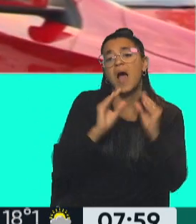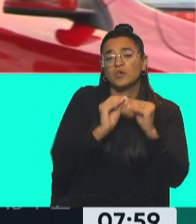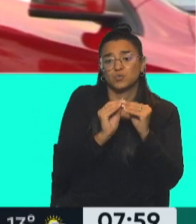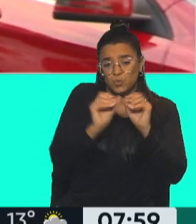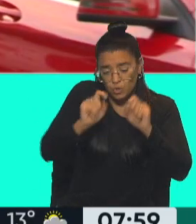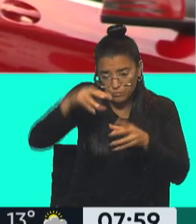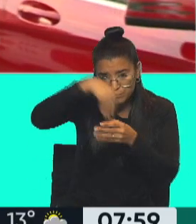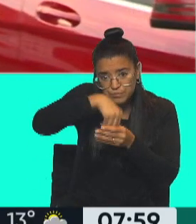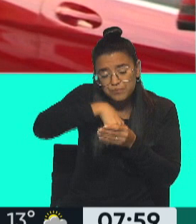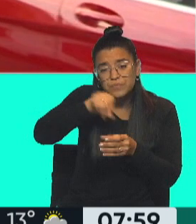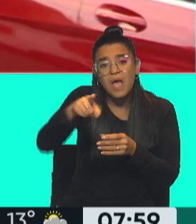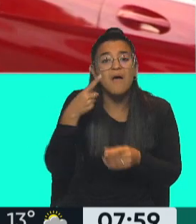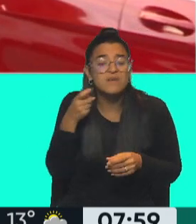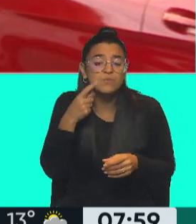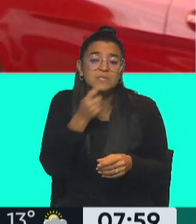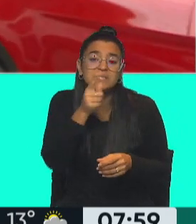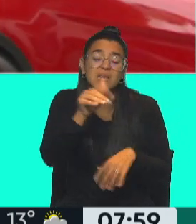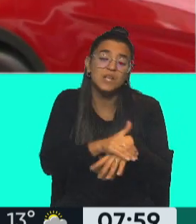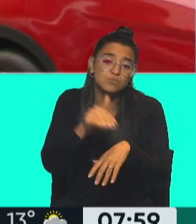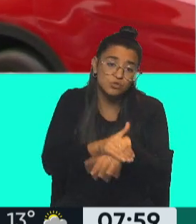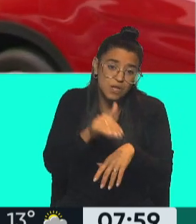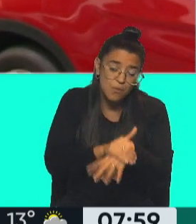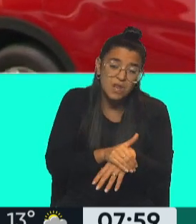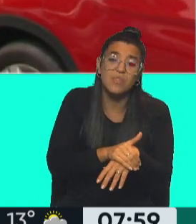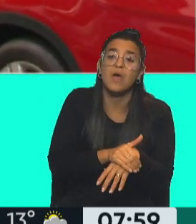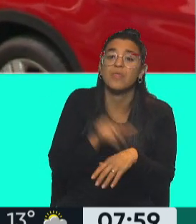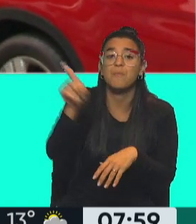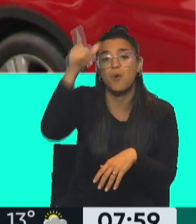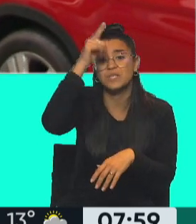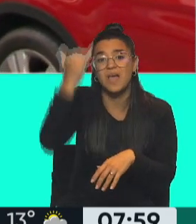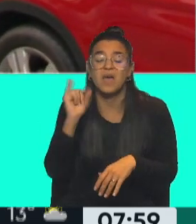internos averiguan si hubo responsabilidades de los policías.